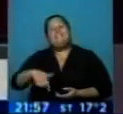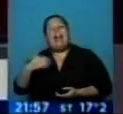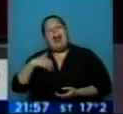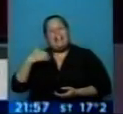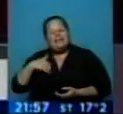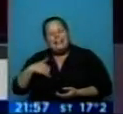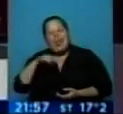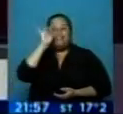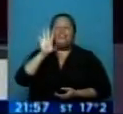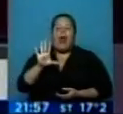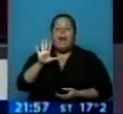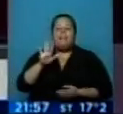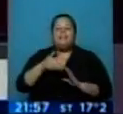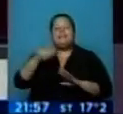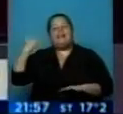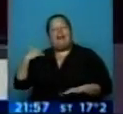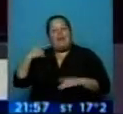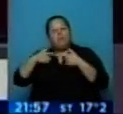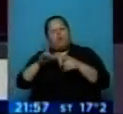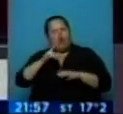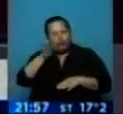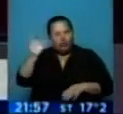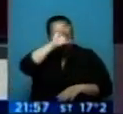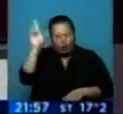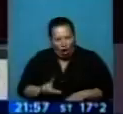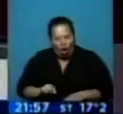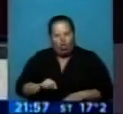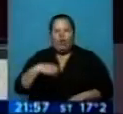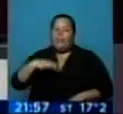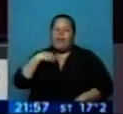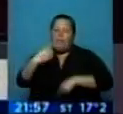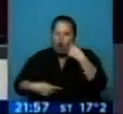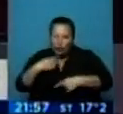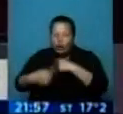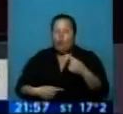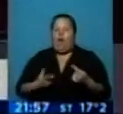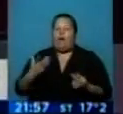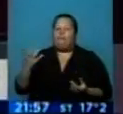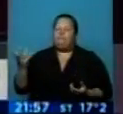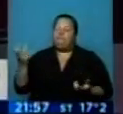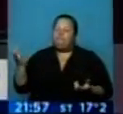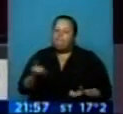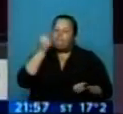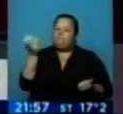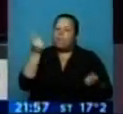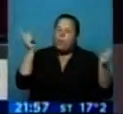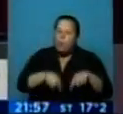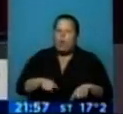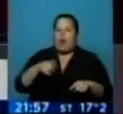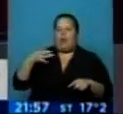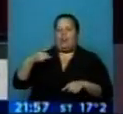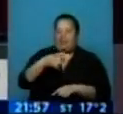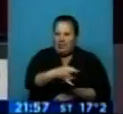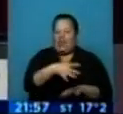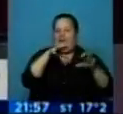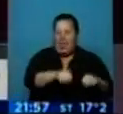país solo desde el puerto. Que siga con la recuperación de nuestros